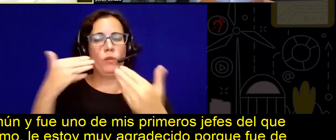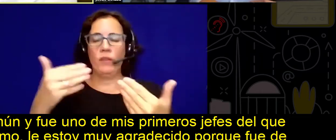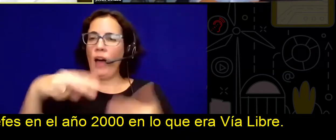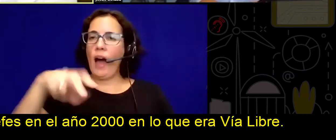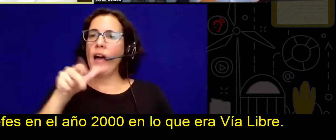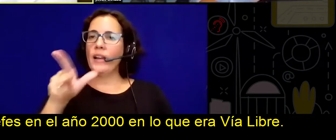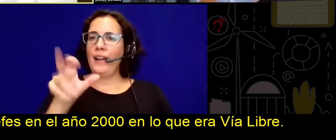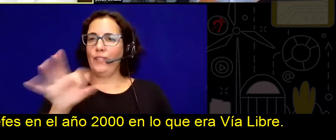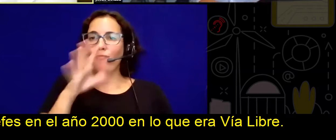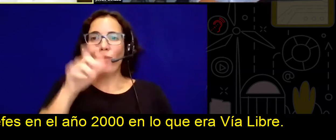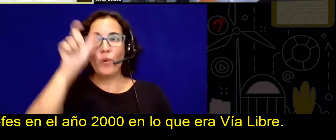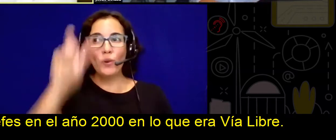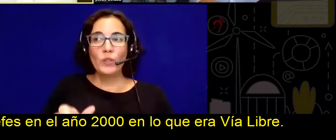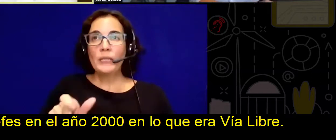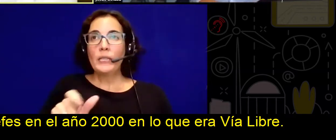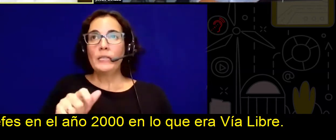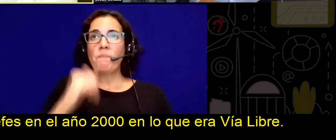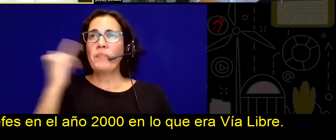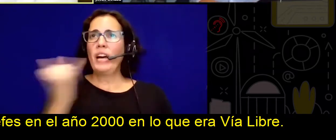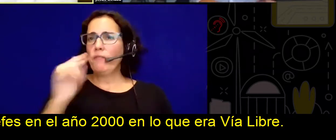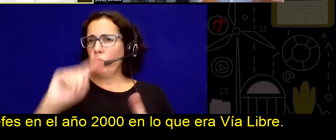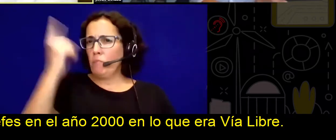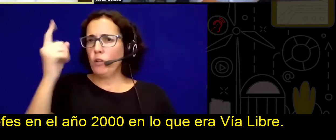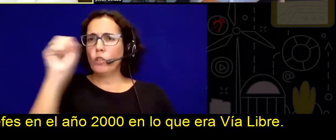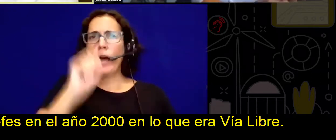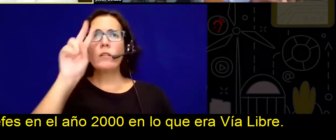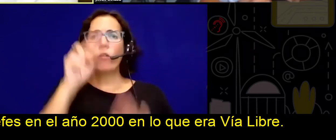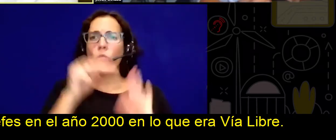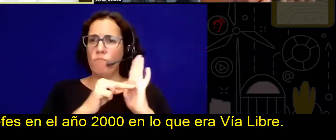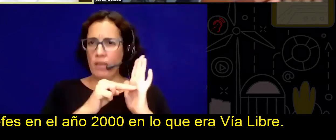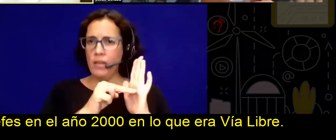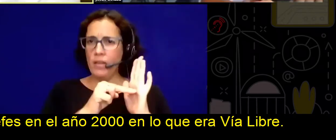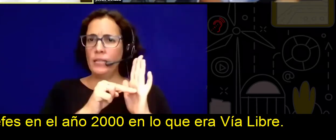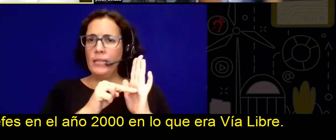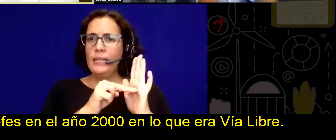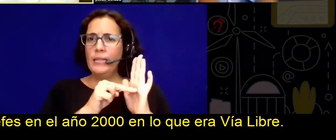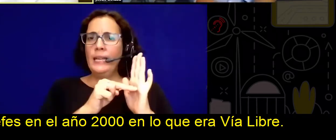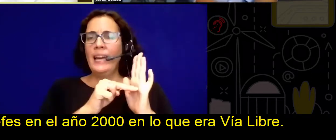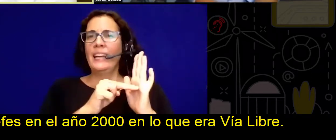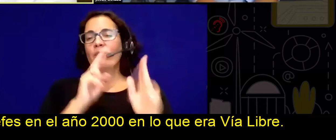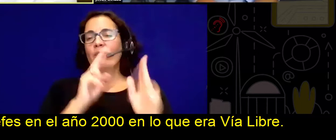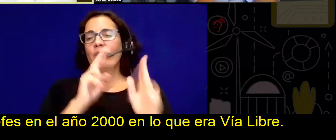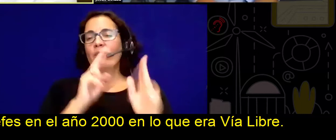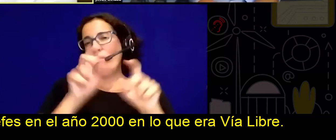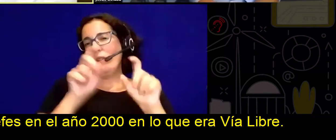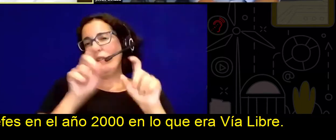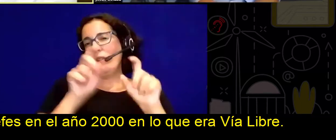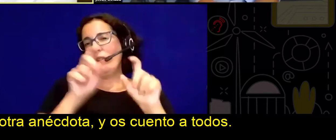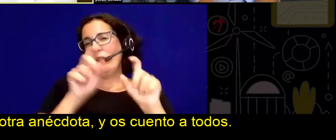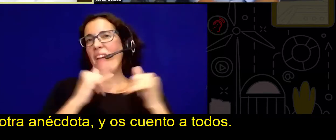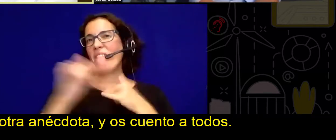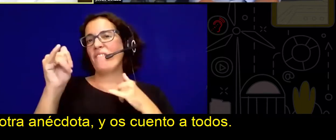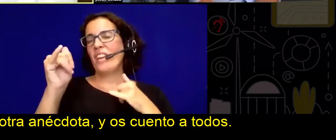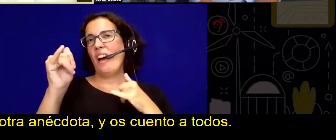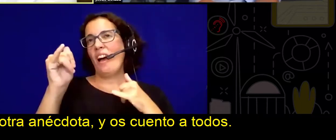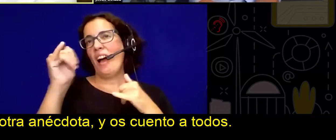fue uno de mis primeros jefes en el año 2000 en lo que era Vía Libre en aquel momento, ¿no? Yo tengo